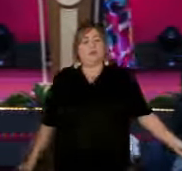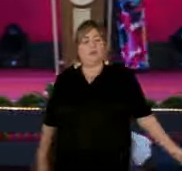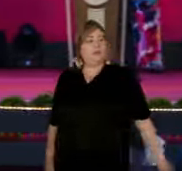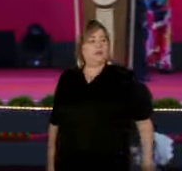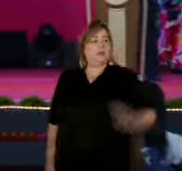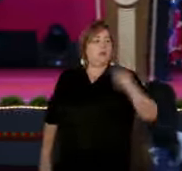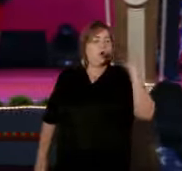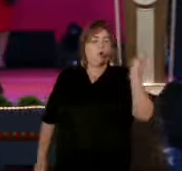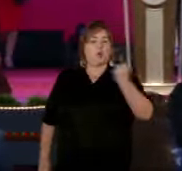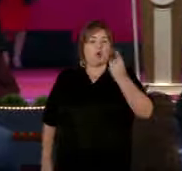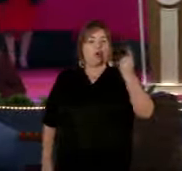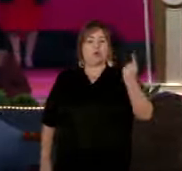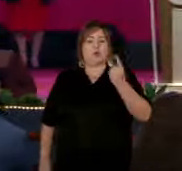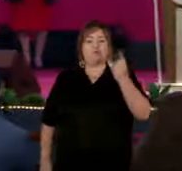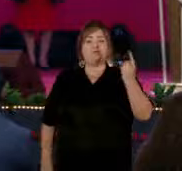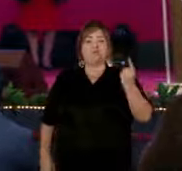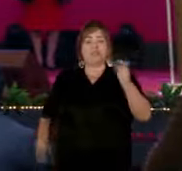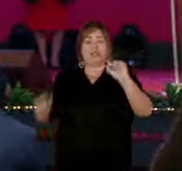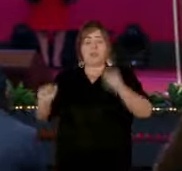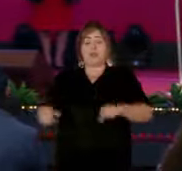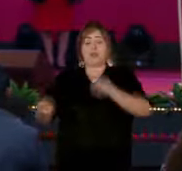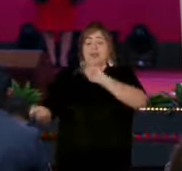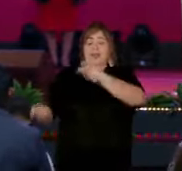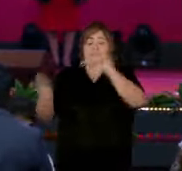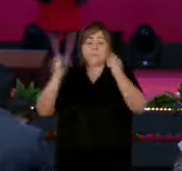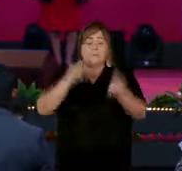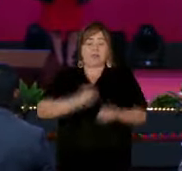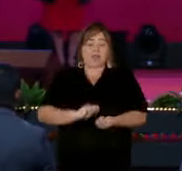El único que transforma es Dios.